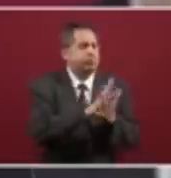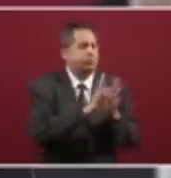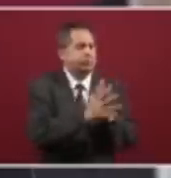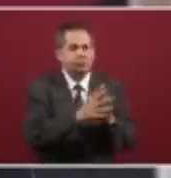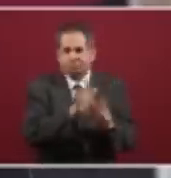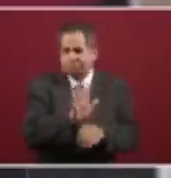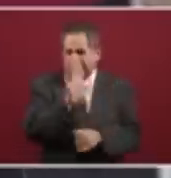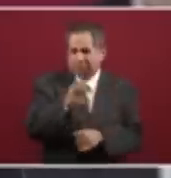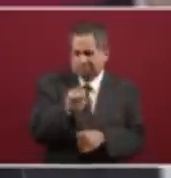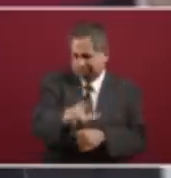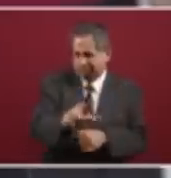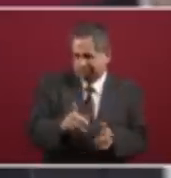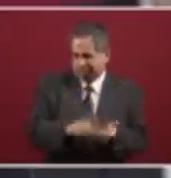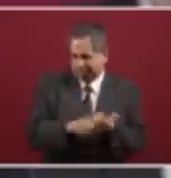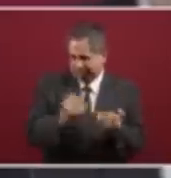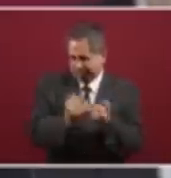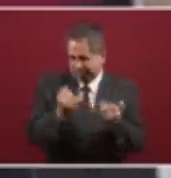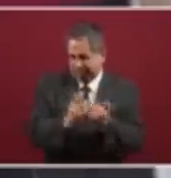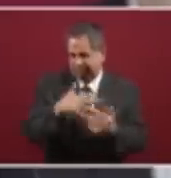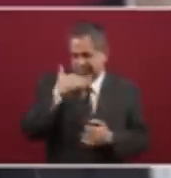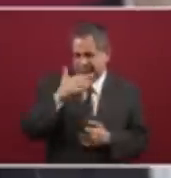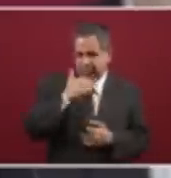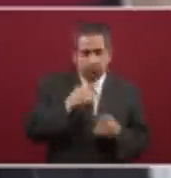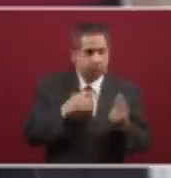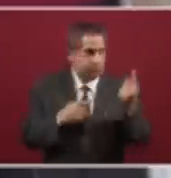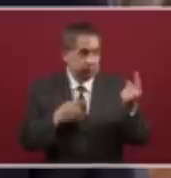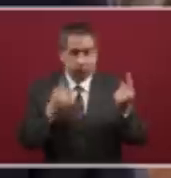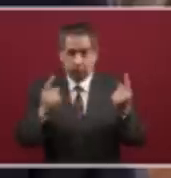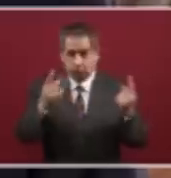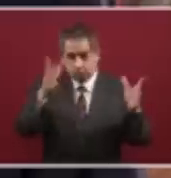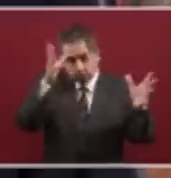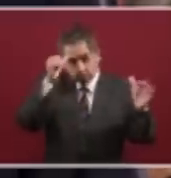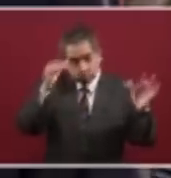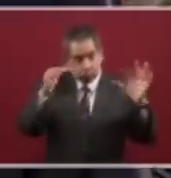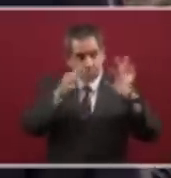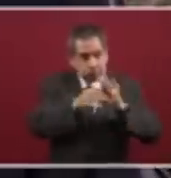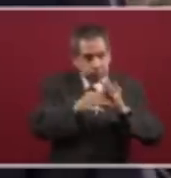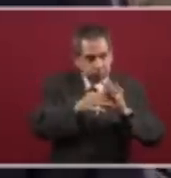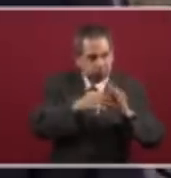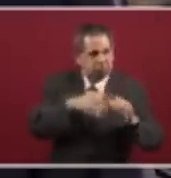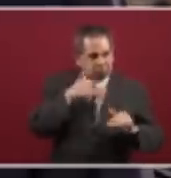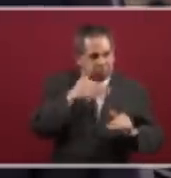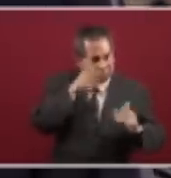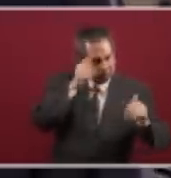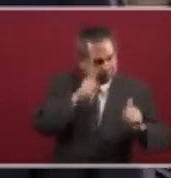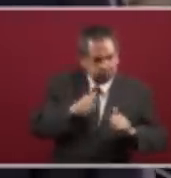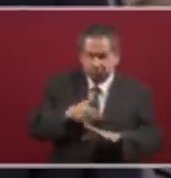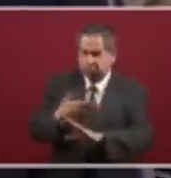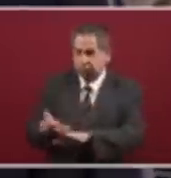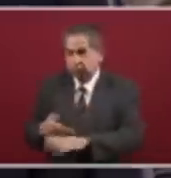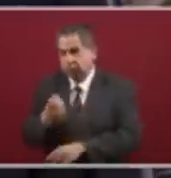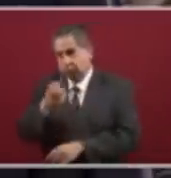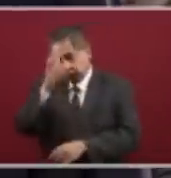el que se pongan de acuerdo para cometer ilícitos tanto